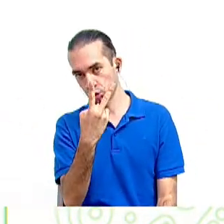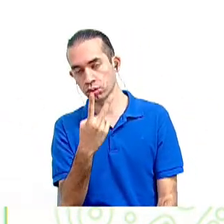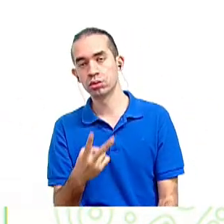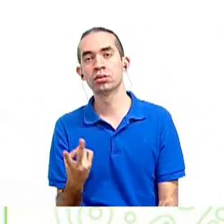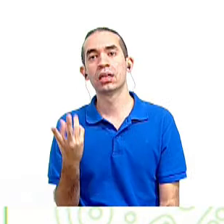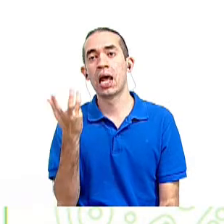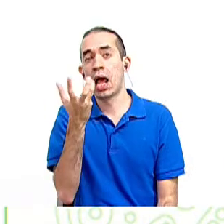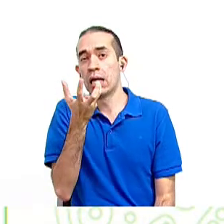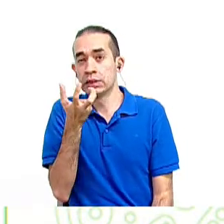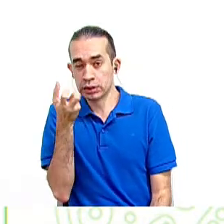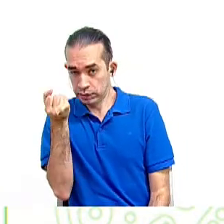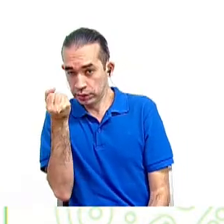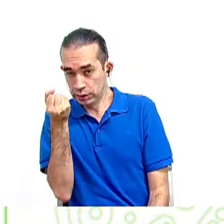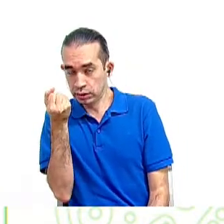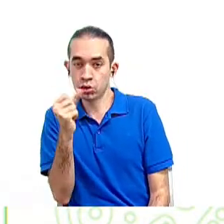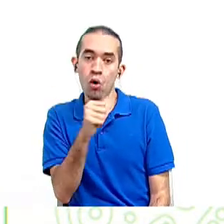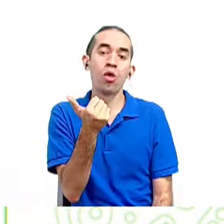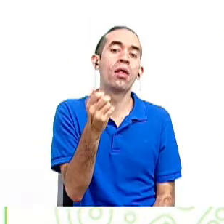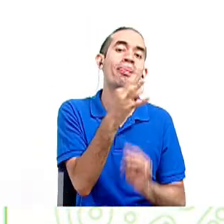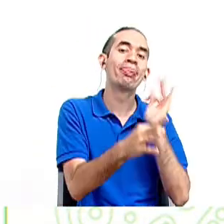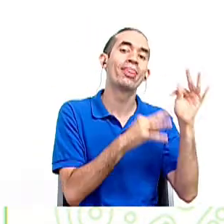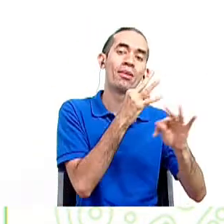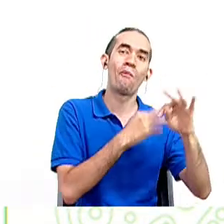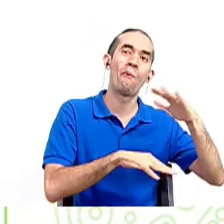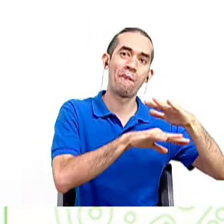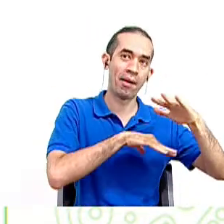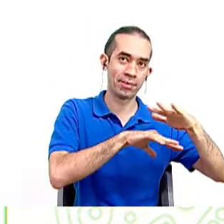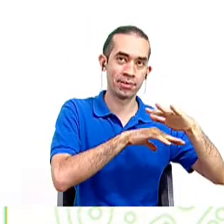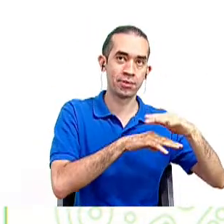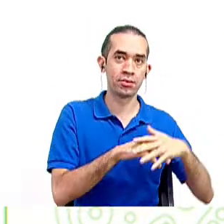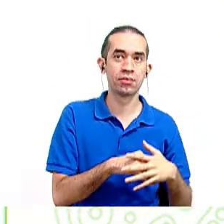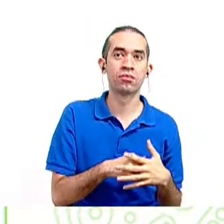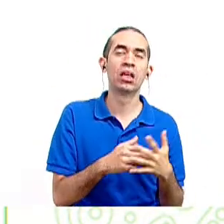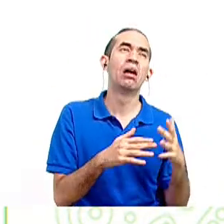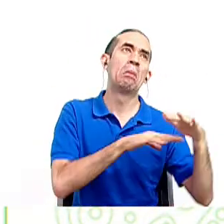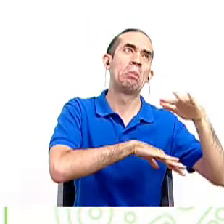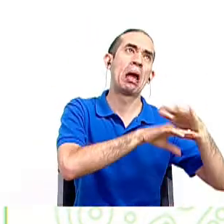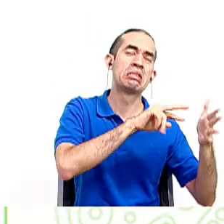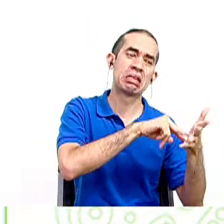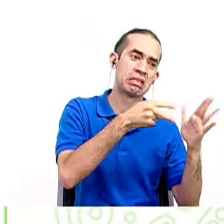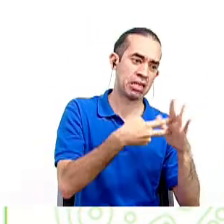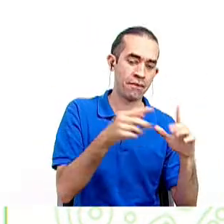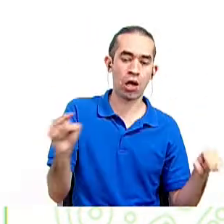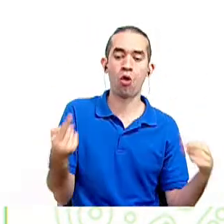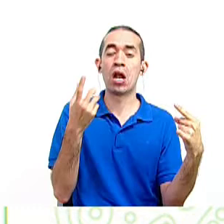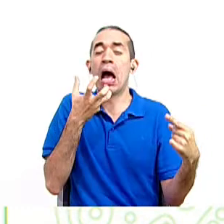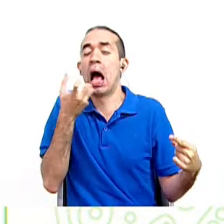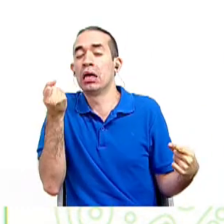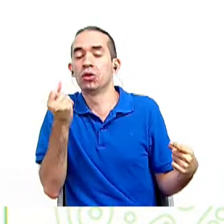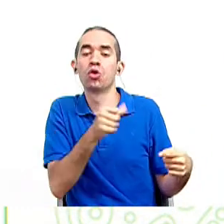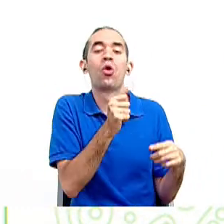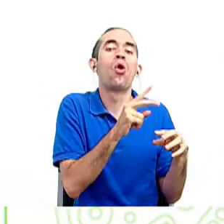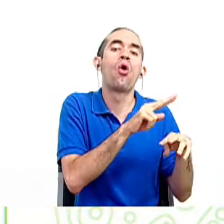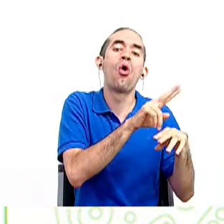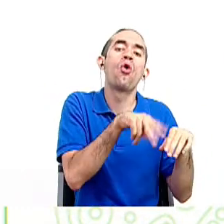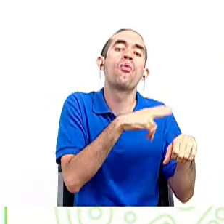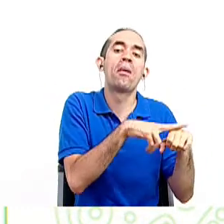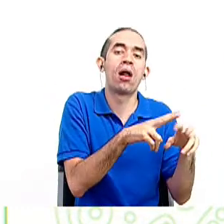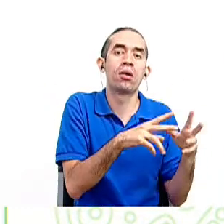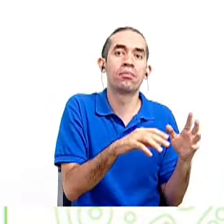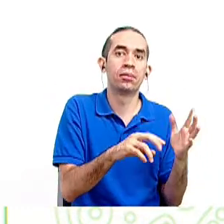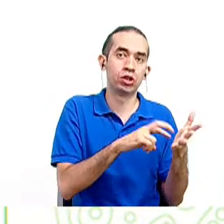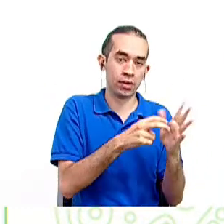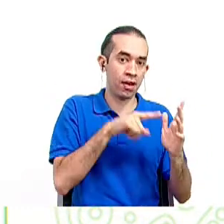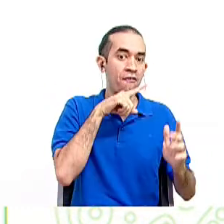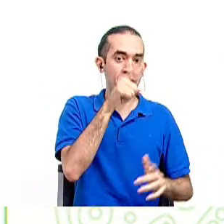una que sea ácida y otra que sea base. Una base, digamos, que es lo opuesto a un ácido, pero en realidad es un